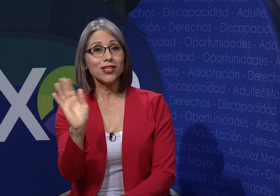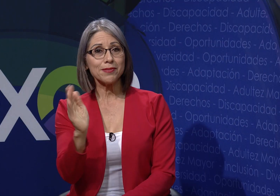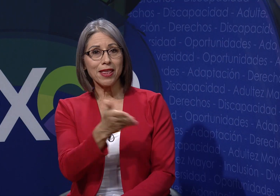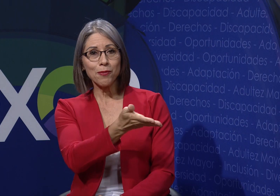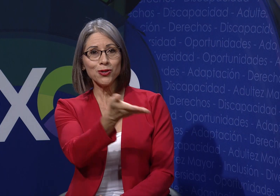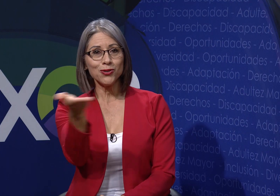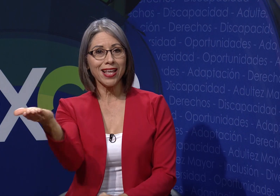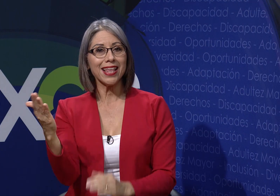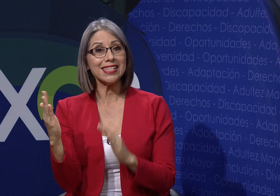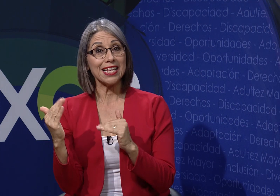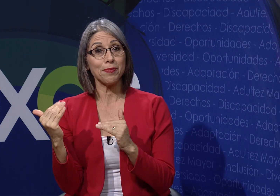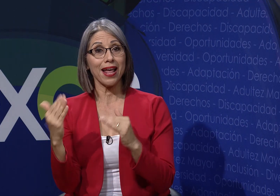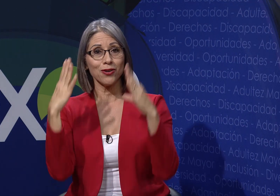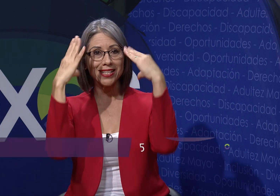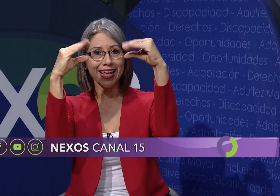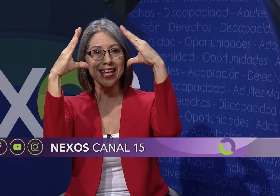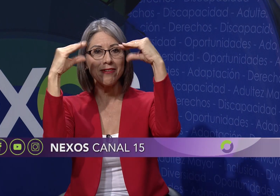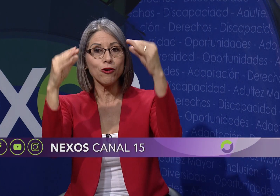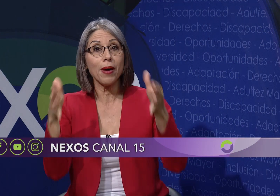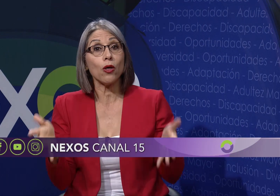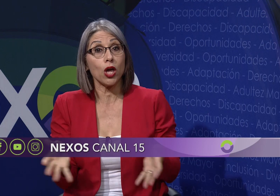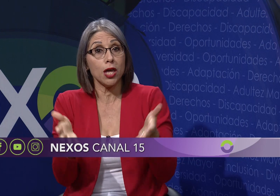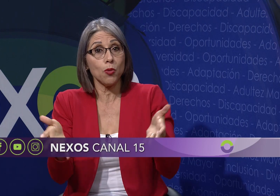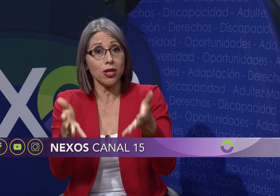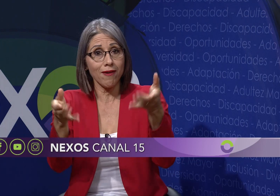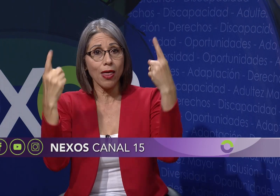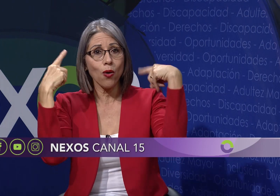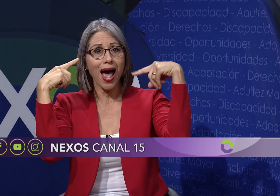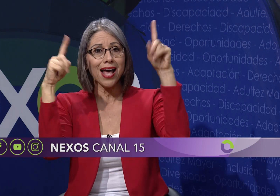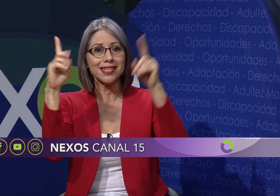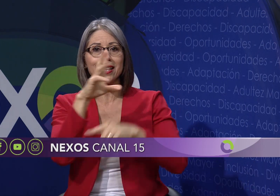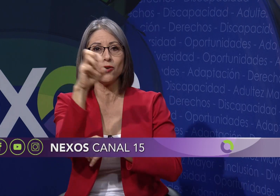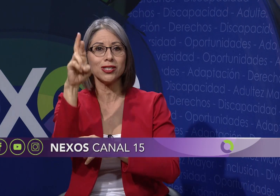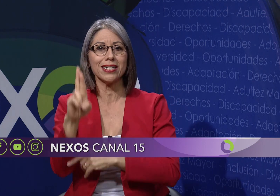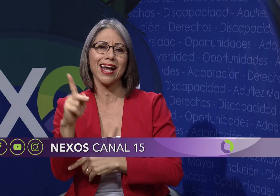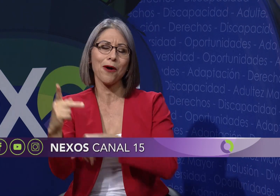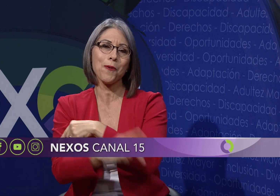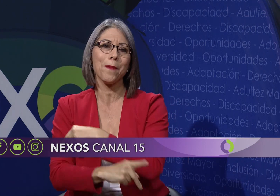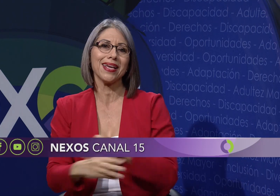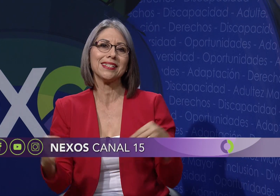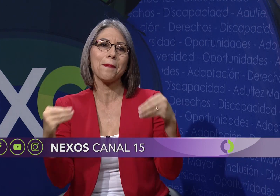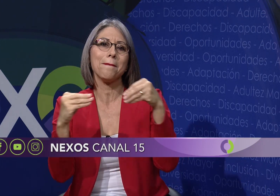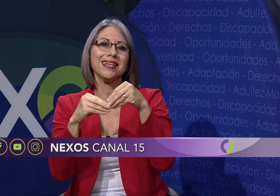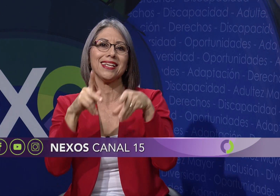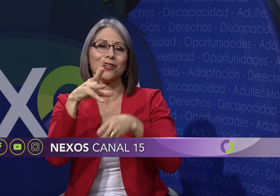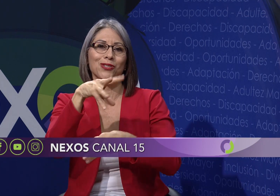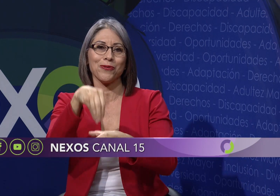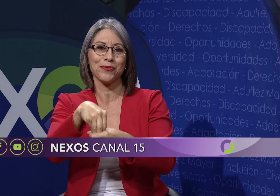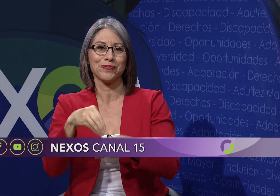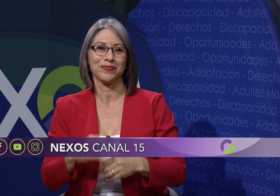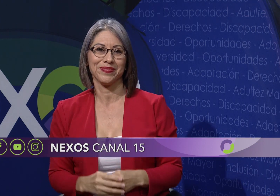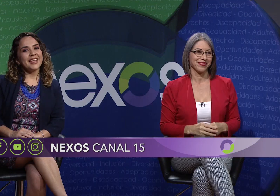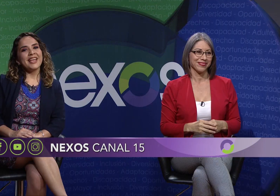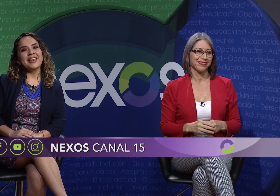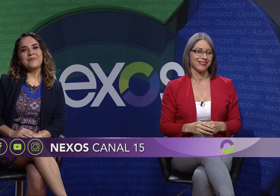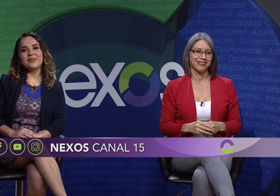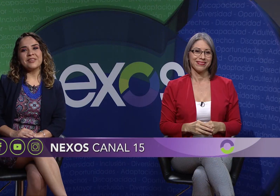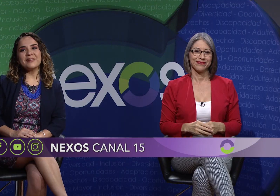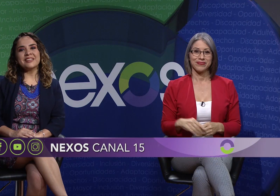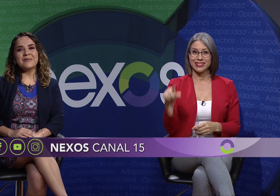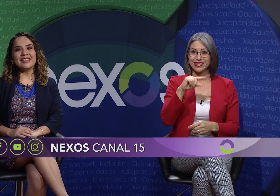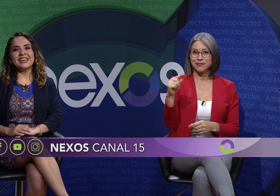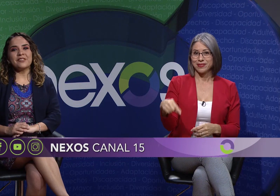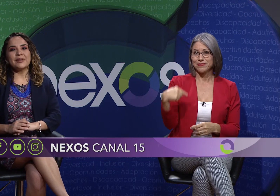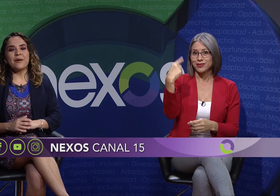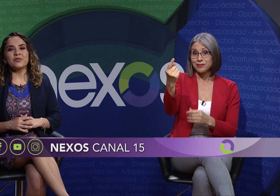Nos despedimos de ustedes esperando que se hayan informado y motivado a hacer de Costa Rica un país más inclusivo. La